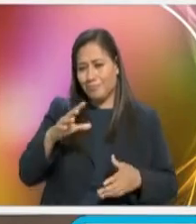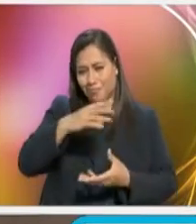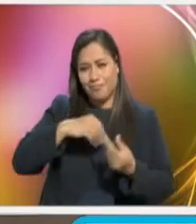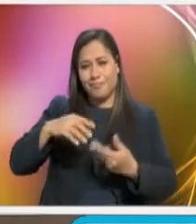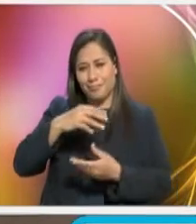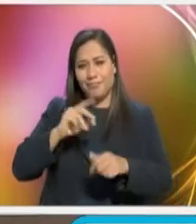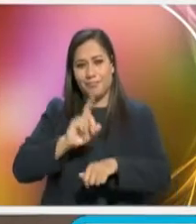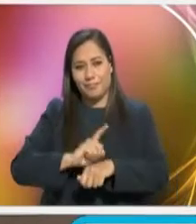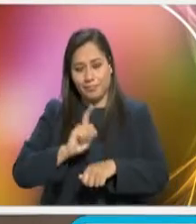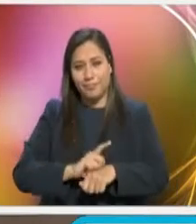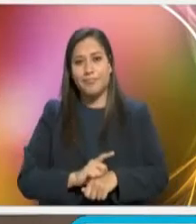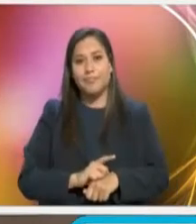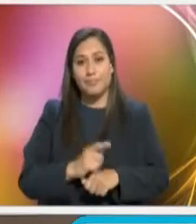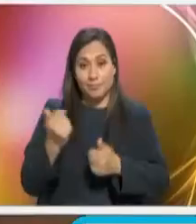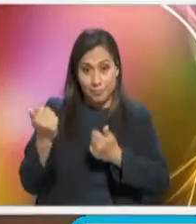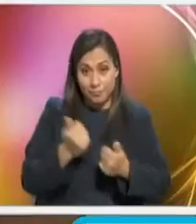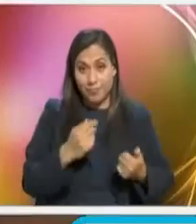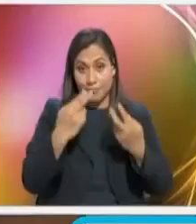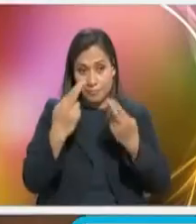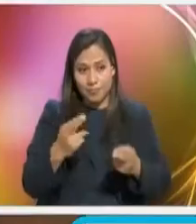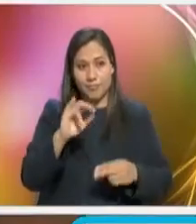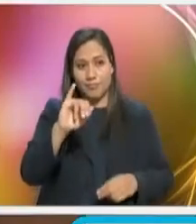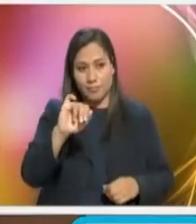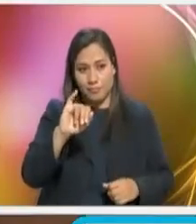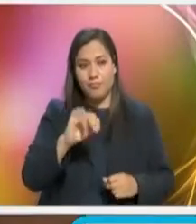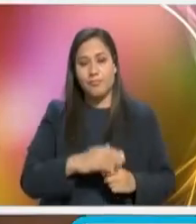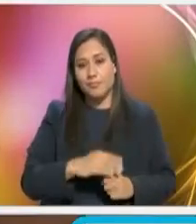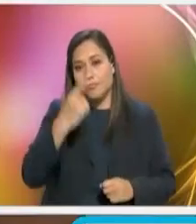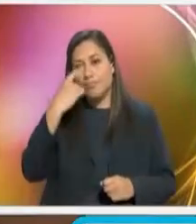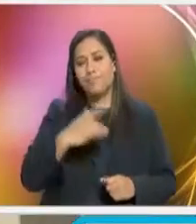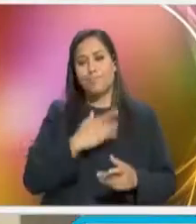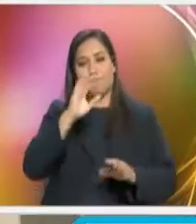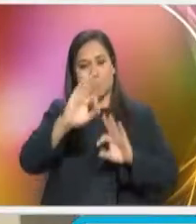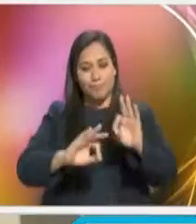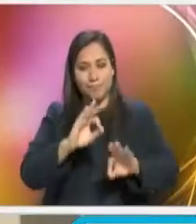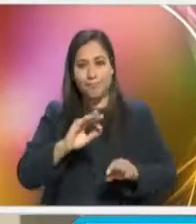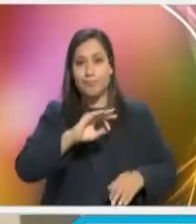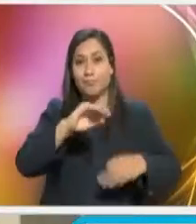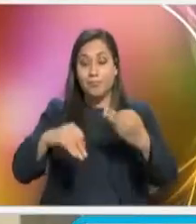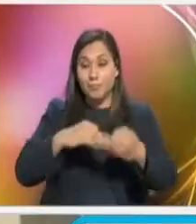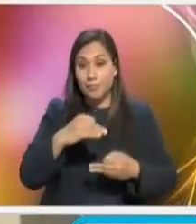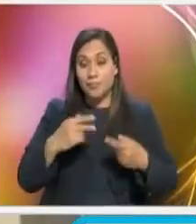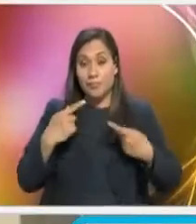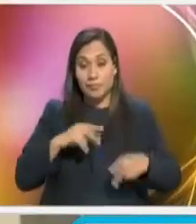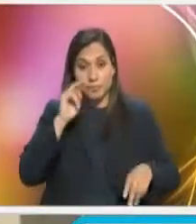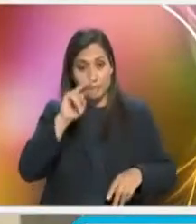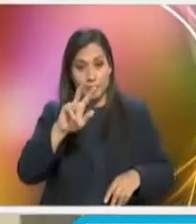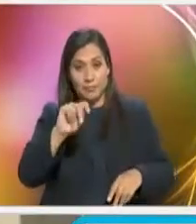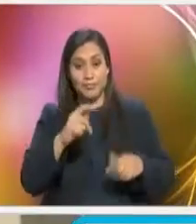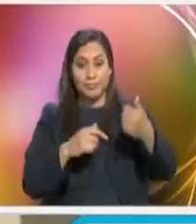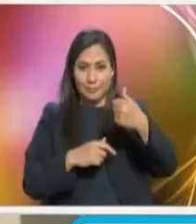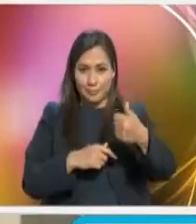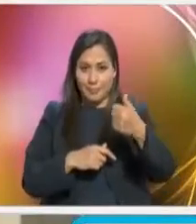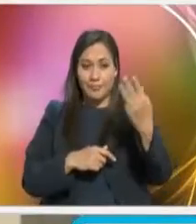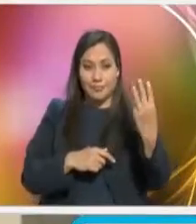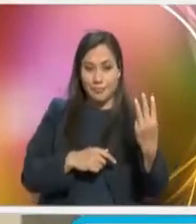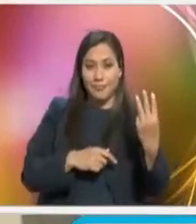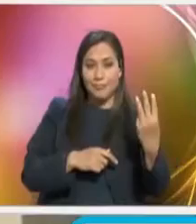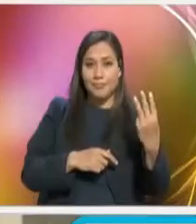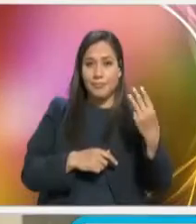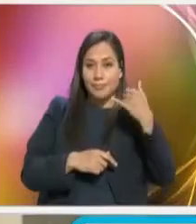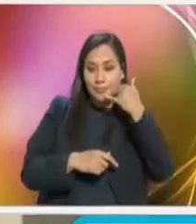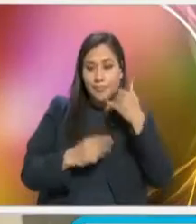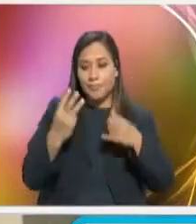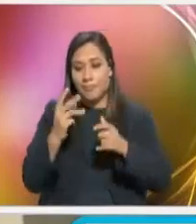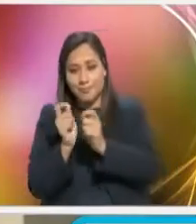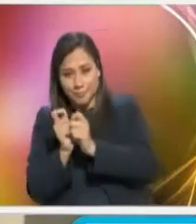convivimos todos los días. ¿Traemos regalitos? Como siempre, para consentir a todas nuestras espectadoras, 6 kits, 3 por redes sociales y